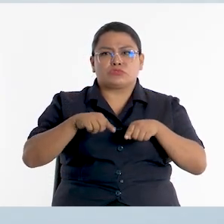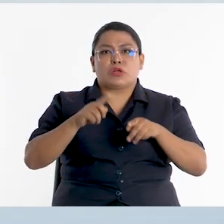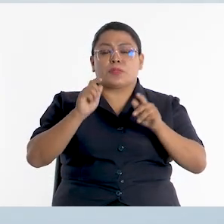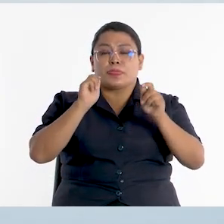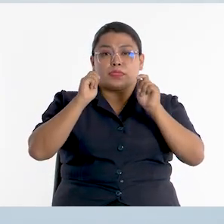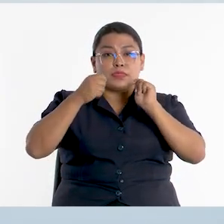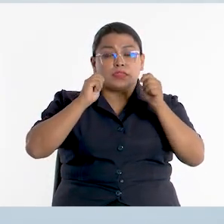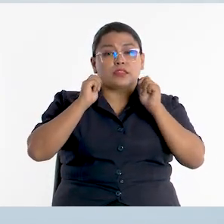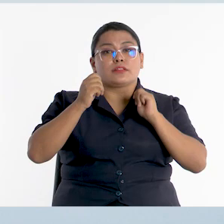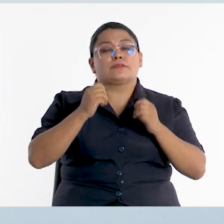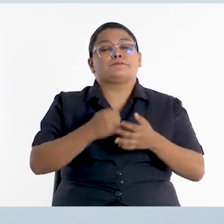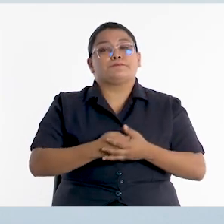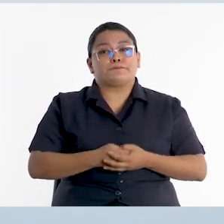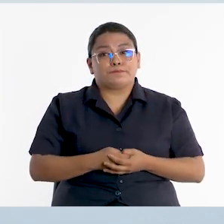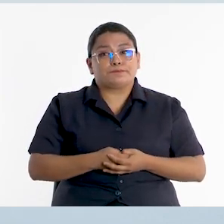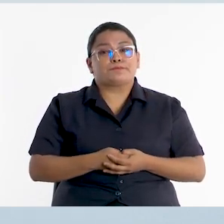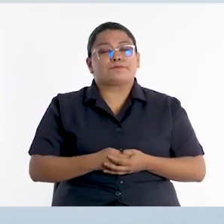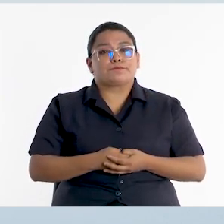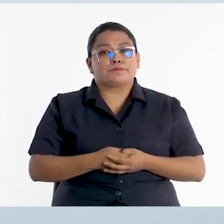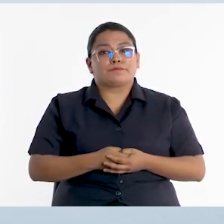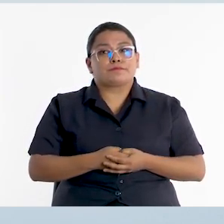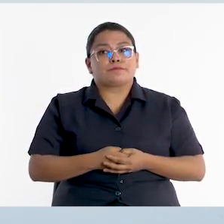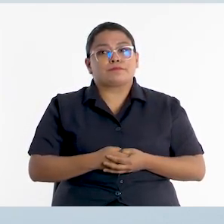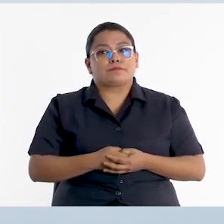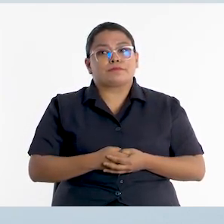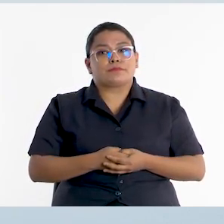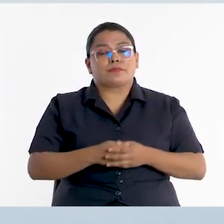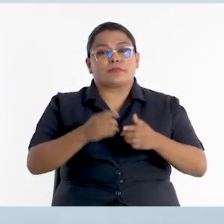Todavía sobran dulces.